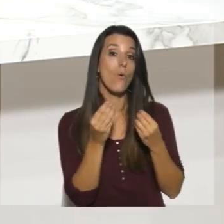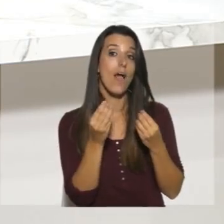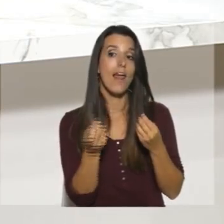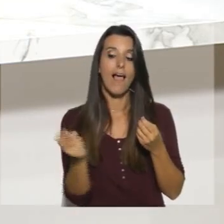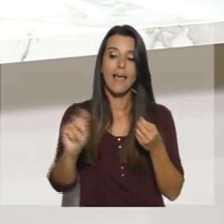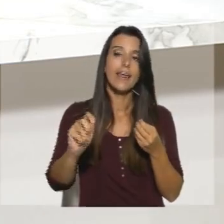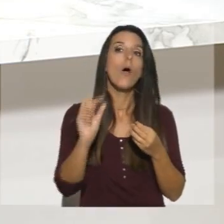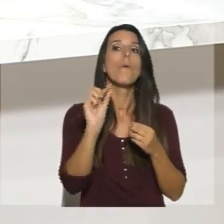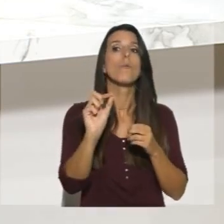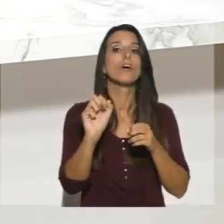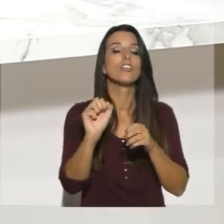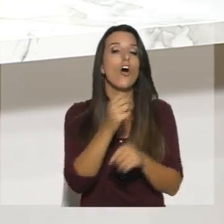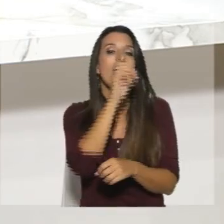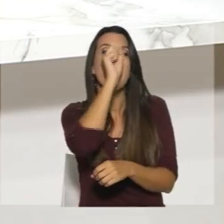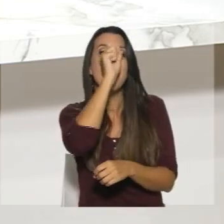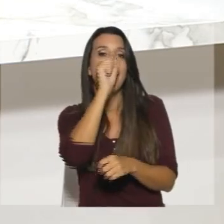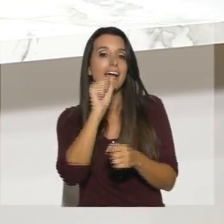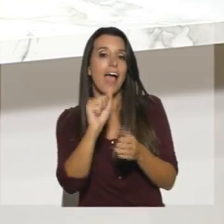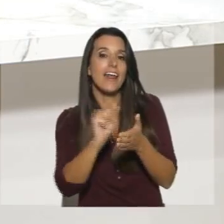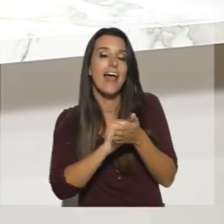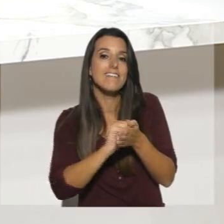un poquito de ralladura de naranja. Ahí está, acá.